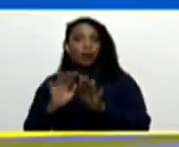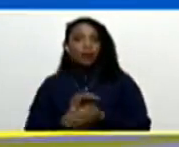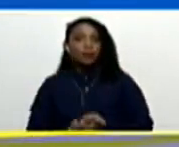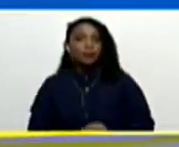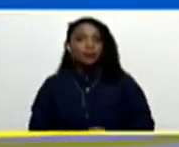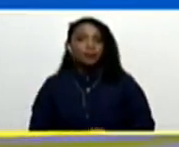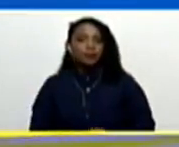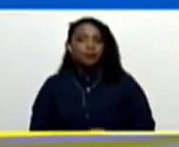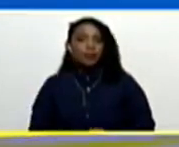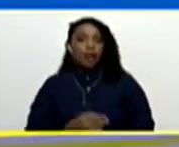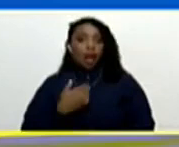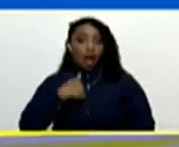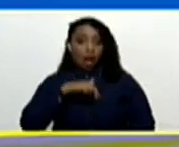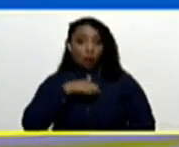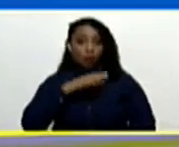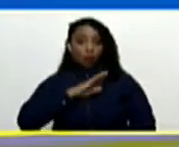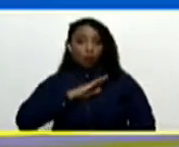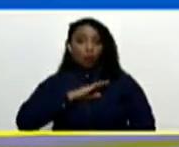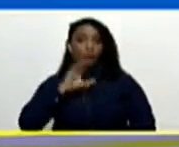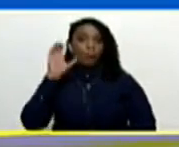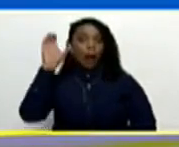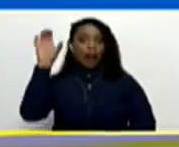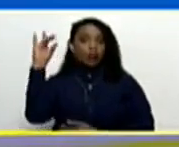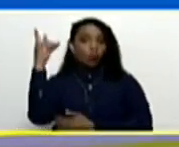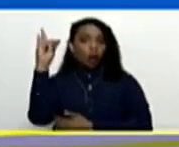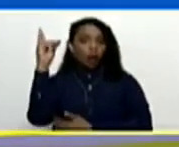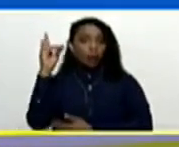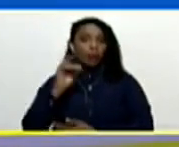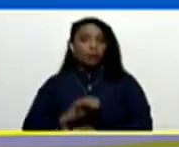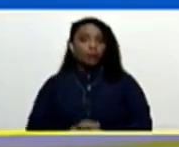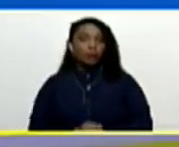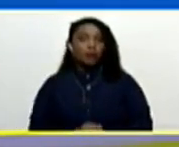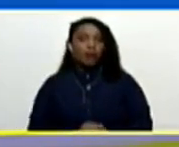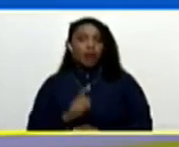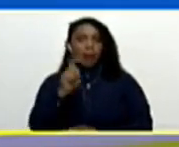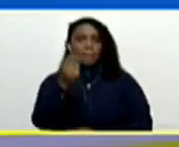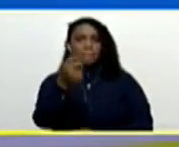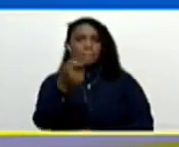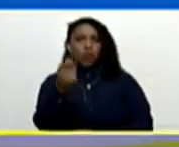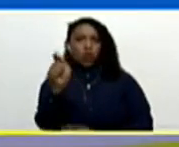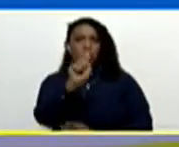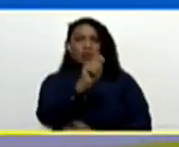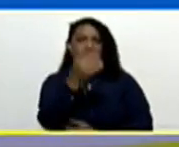en nuestro país se debatía un libro que había salido pocos meses antes,